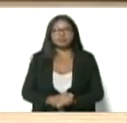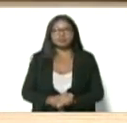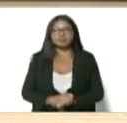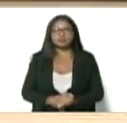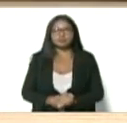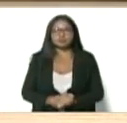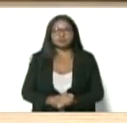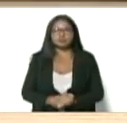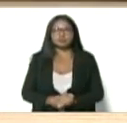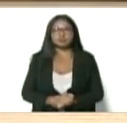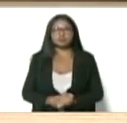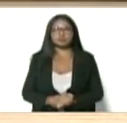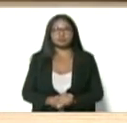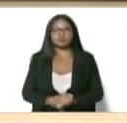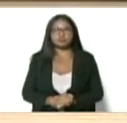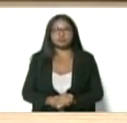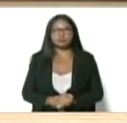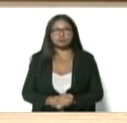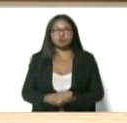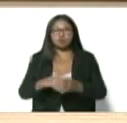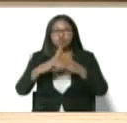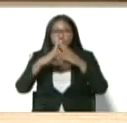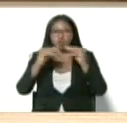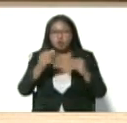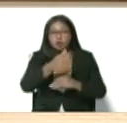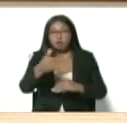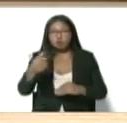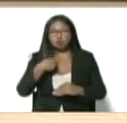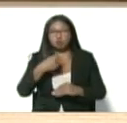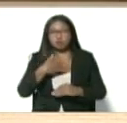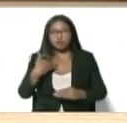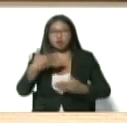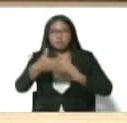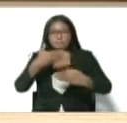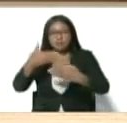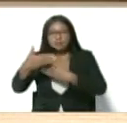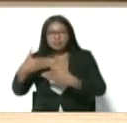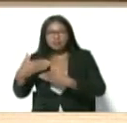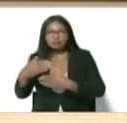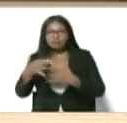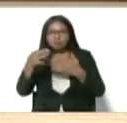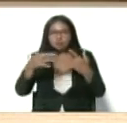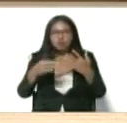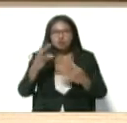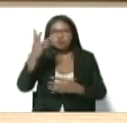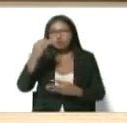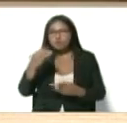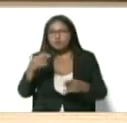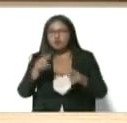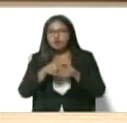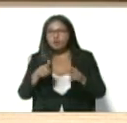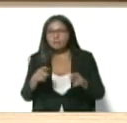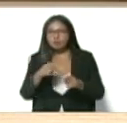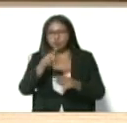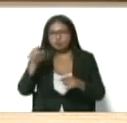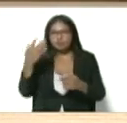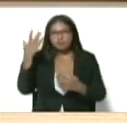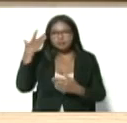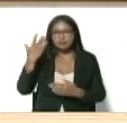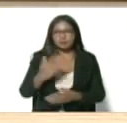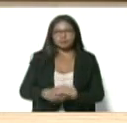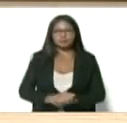y con todos ustedes quiero compartir estos datos con números con números